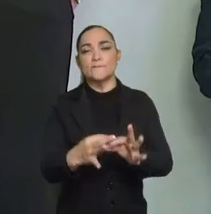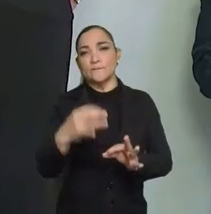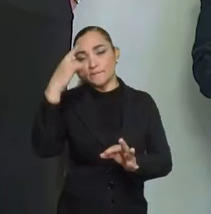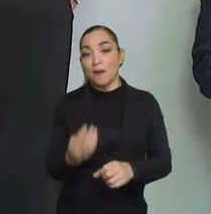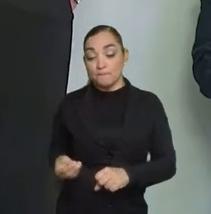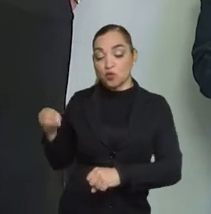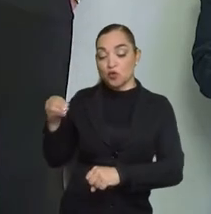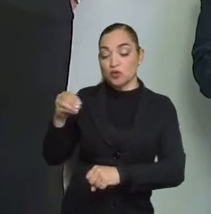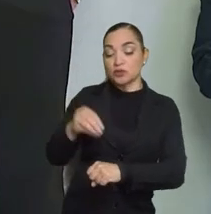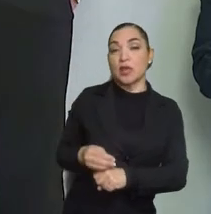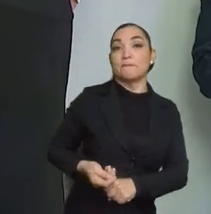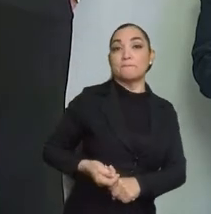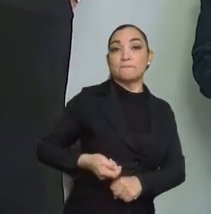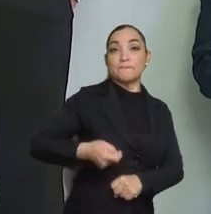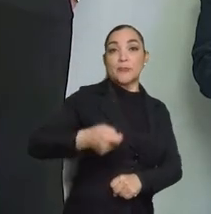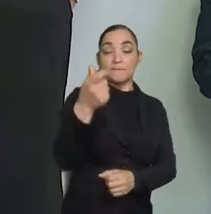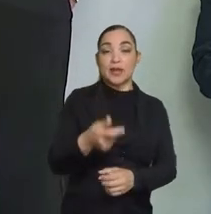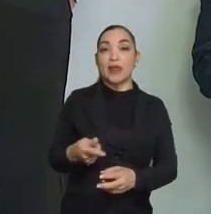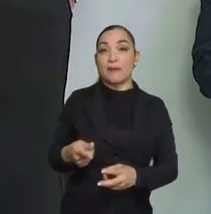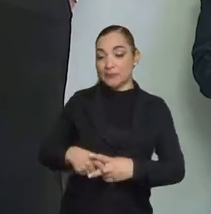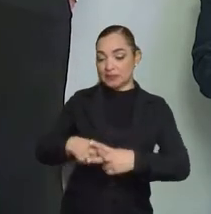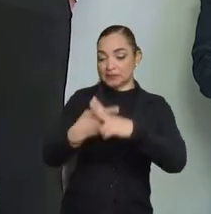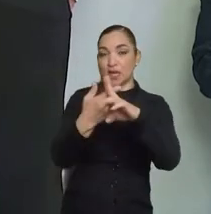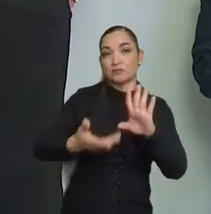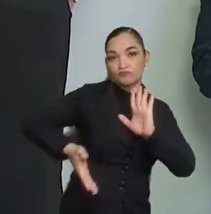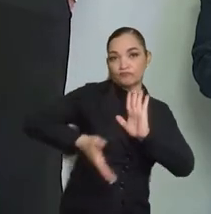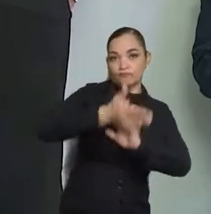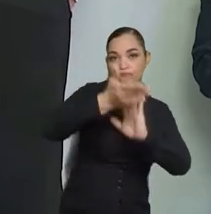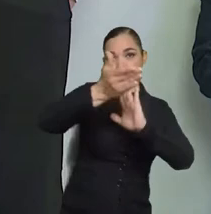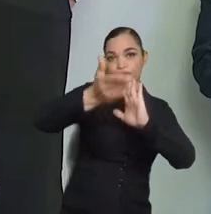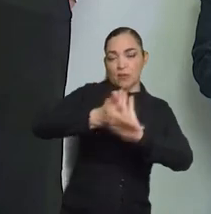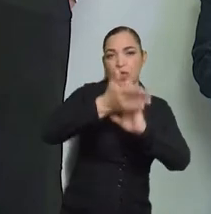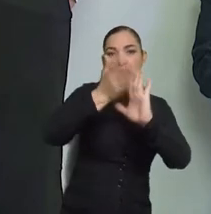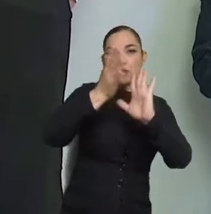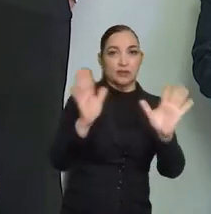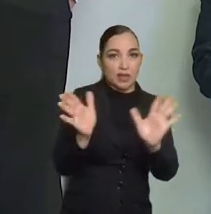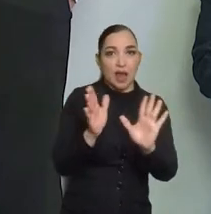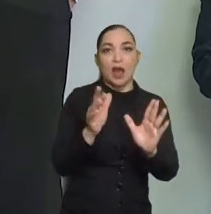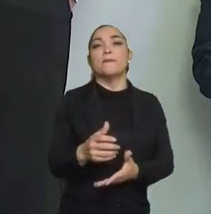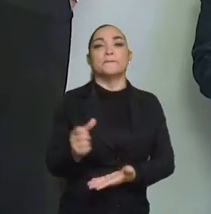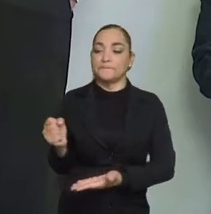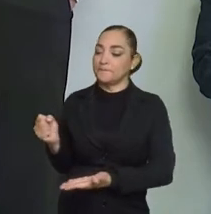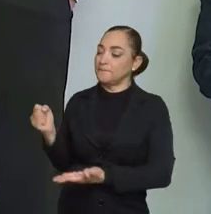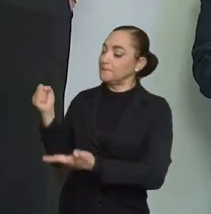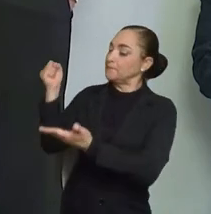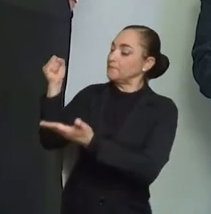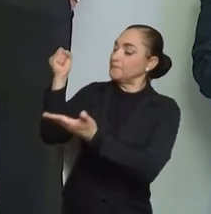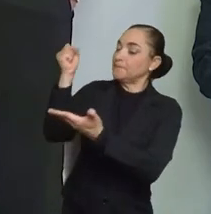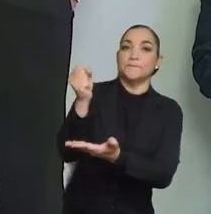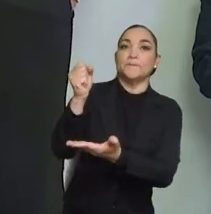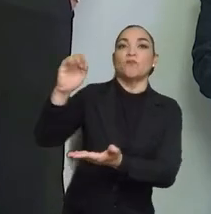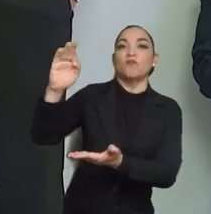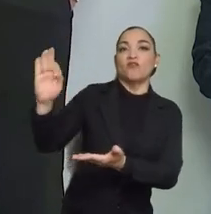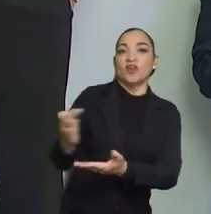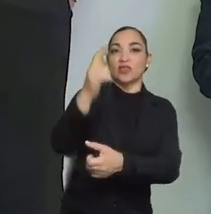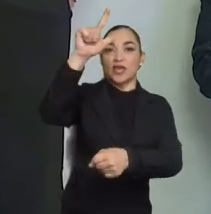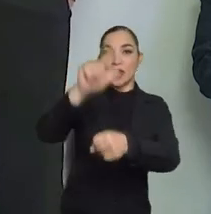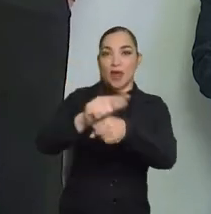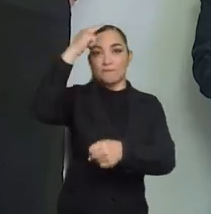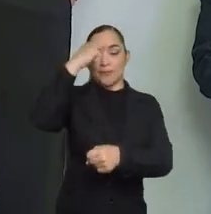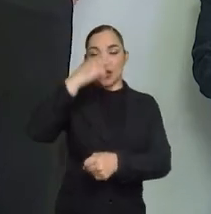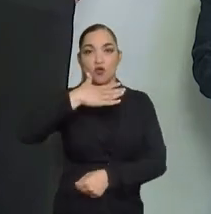piedra. Ya está abierta la cuenta con el recurso federal para el Centro de Justicia de